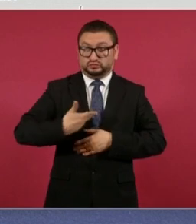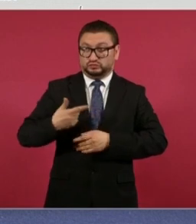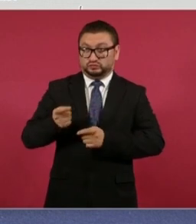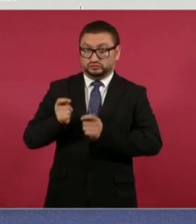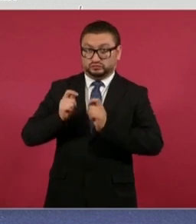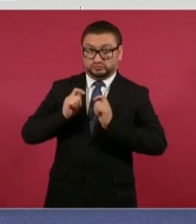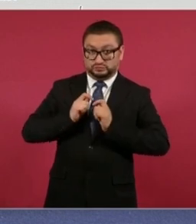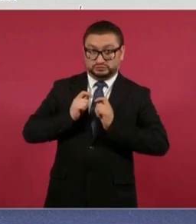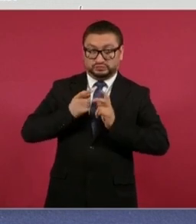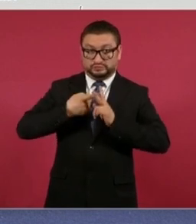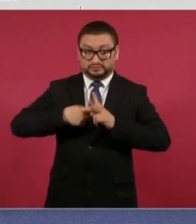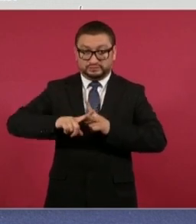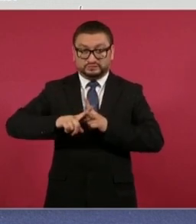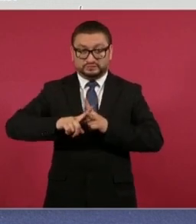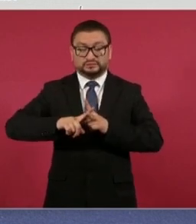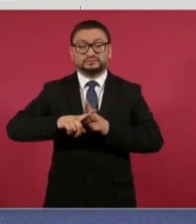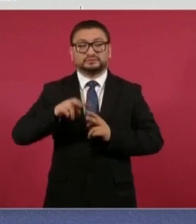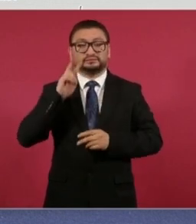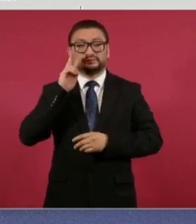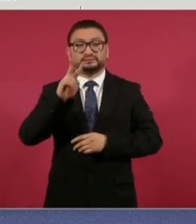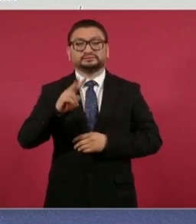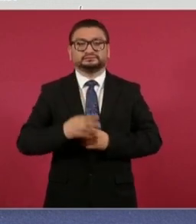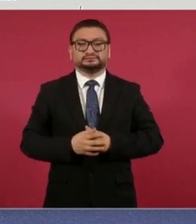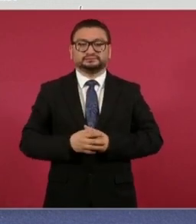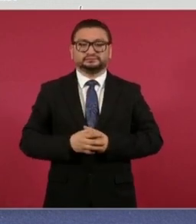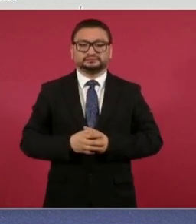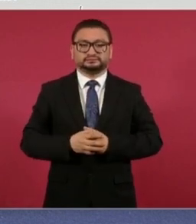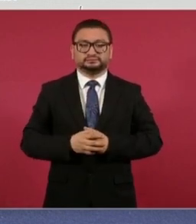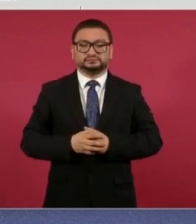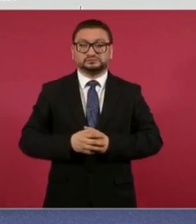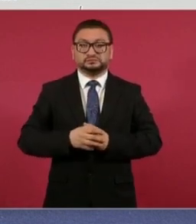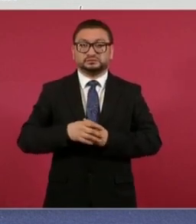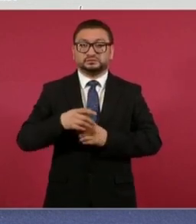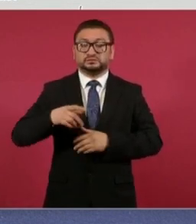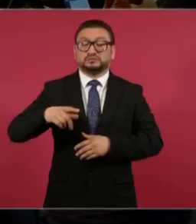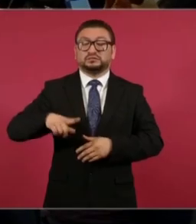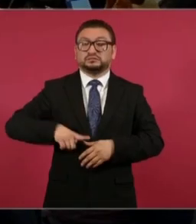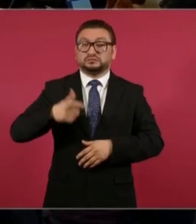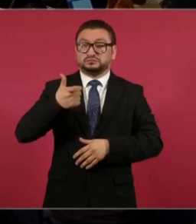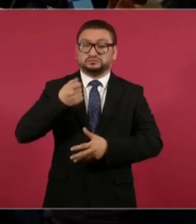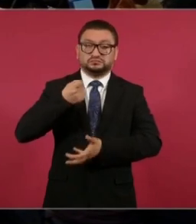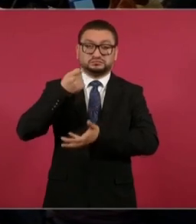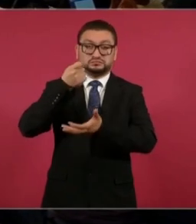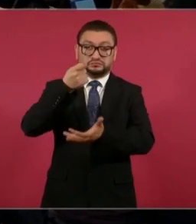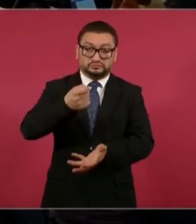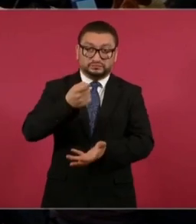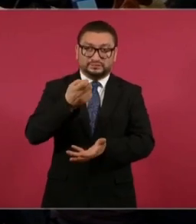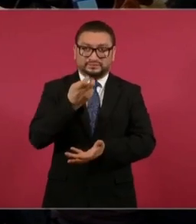nosotros y esto es lo autorizado